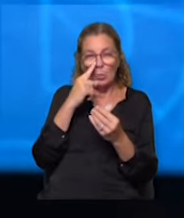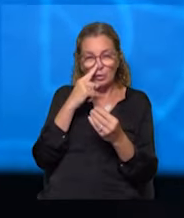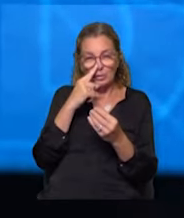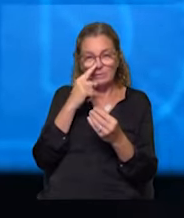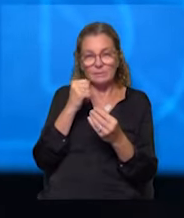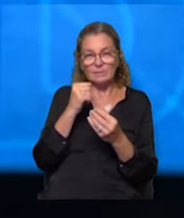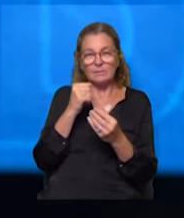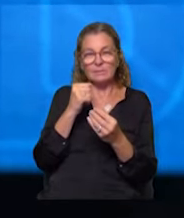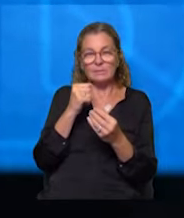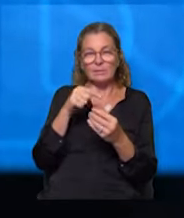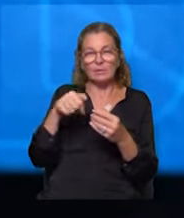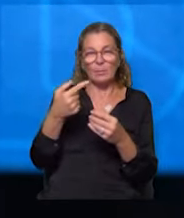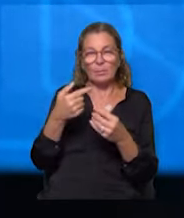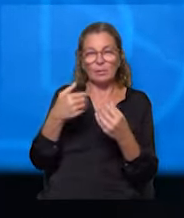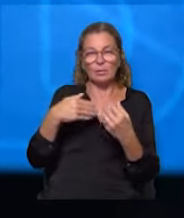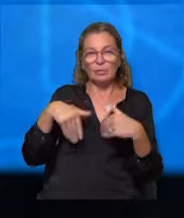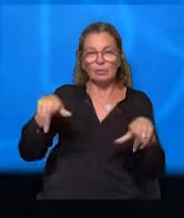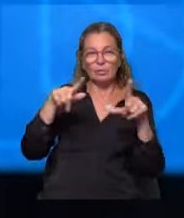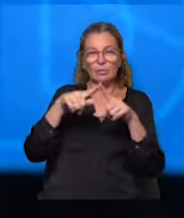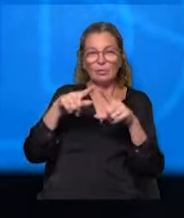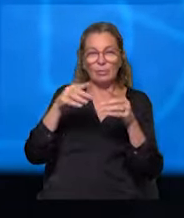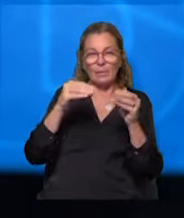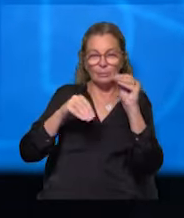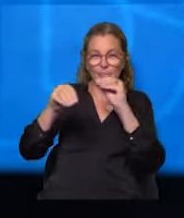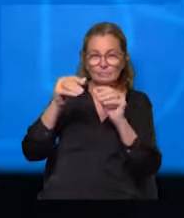junio después todos nos vamos a